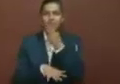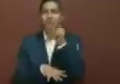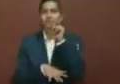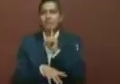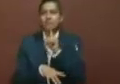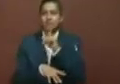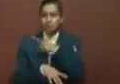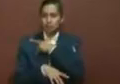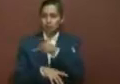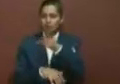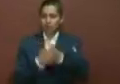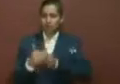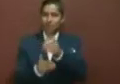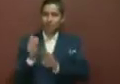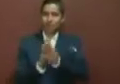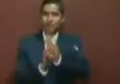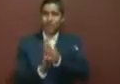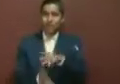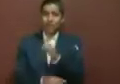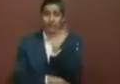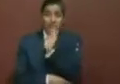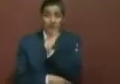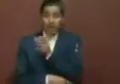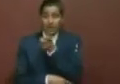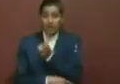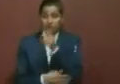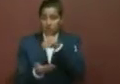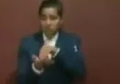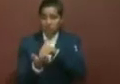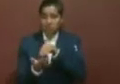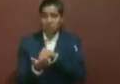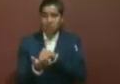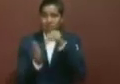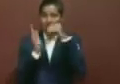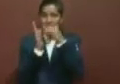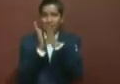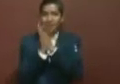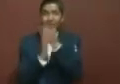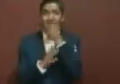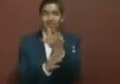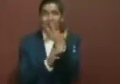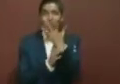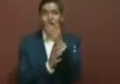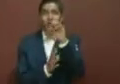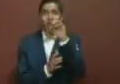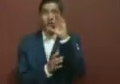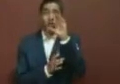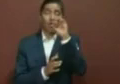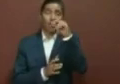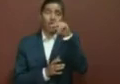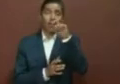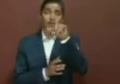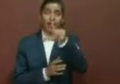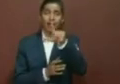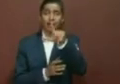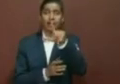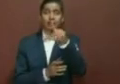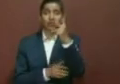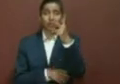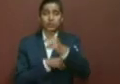pobreza. Si eso lo mantenemos, a ver, el registro que hace el Coneval, 2 años,